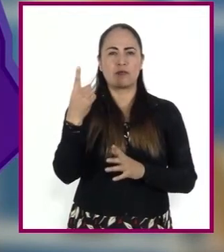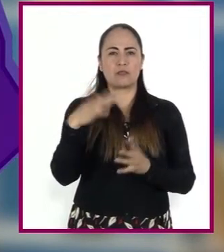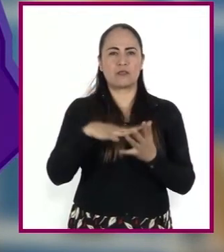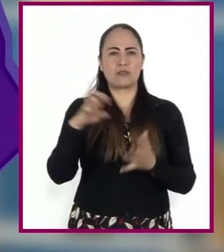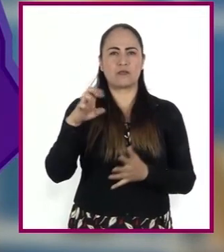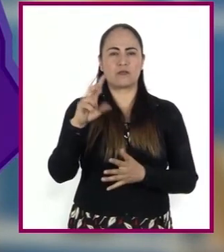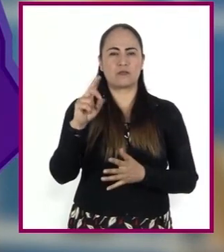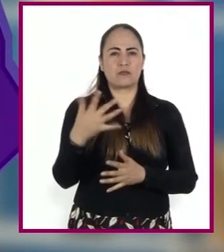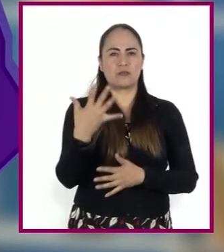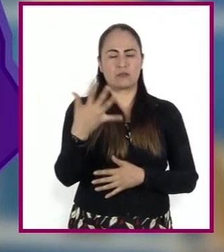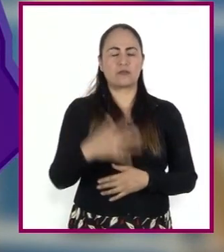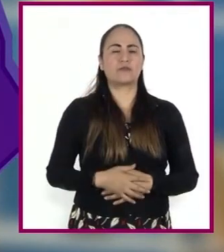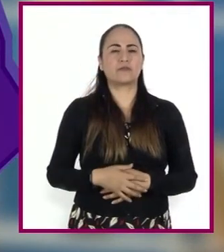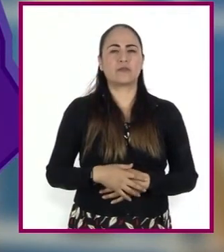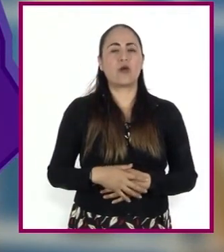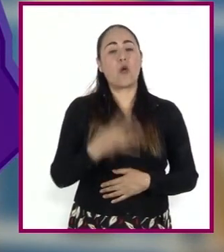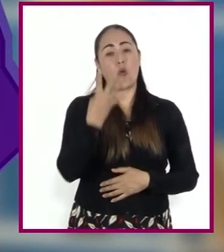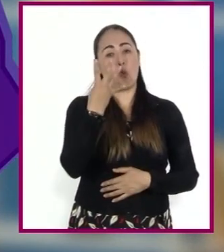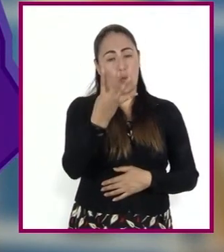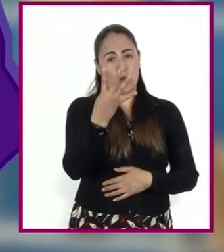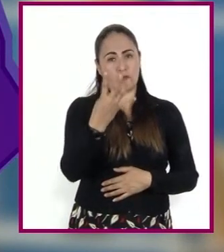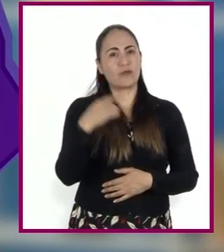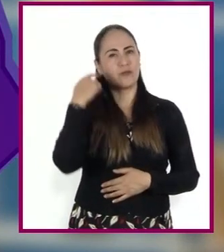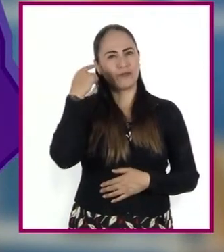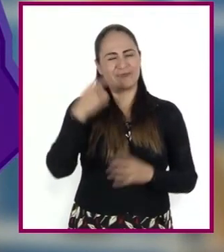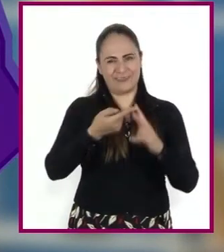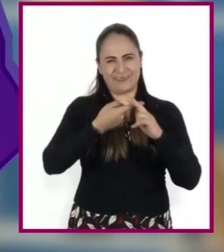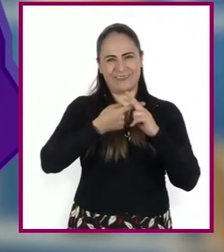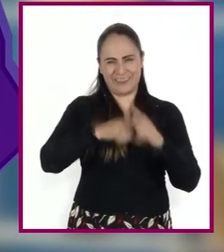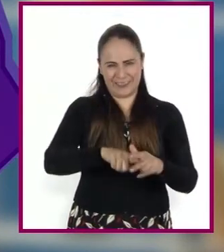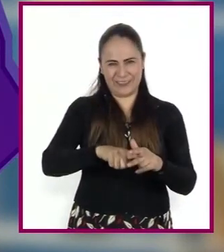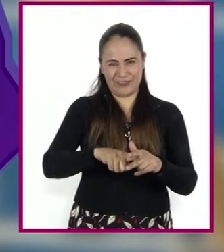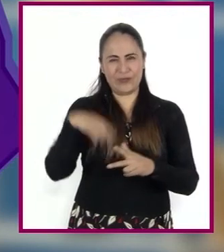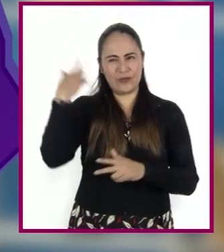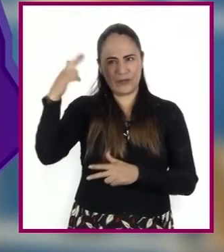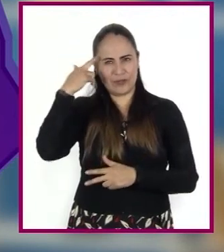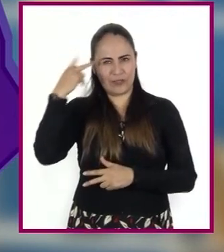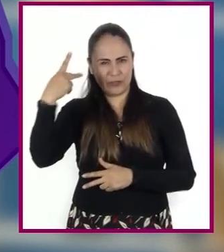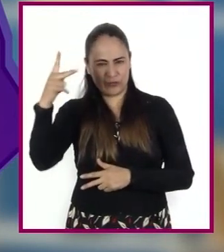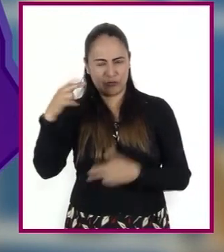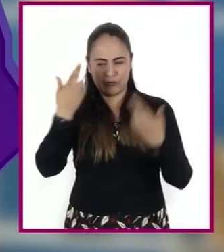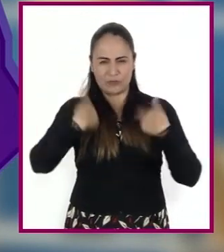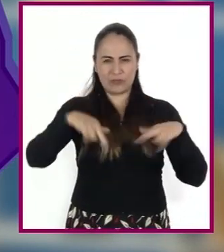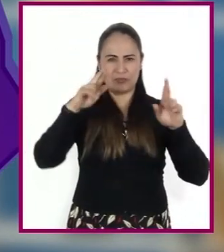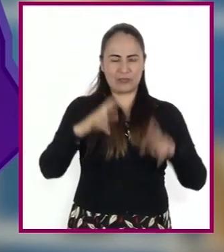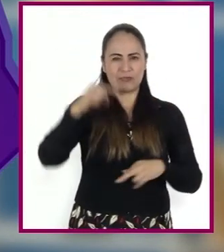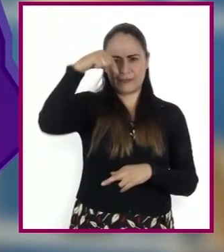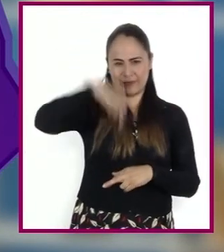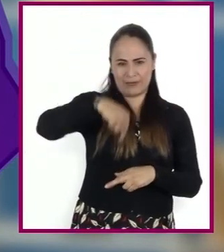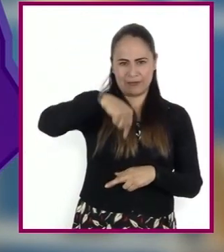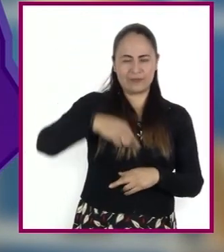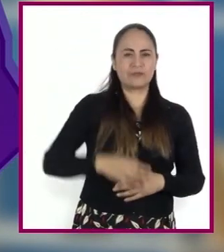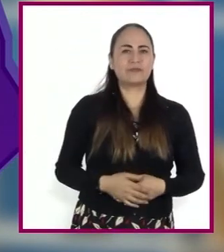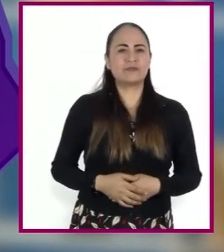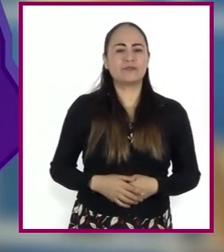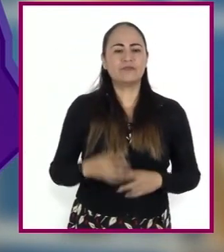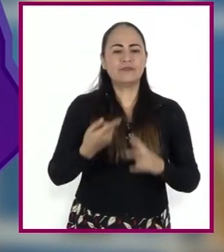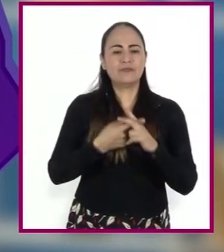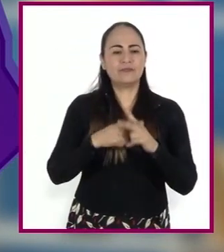Hemos llegado al final de la sesión. En ella aprendimos cómo se conformó el sistema virreinal de la Nueva España